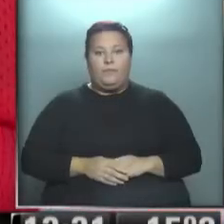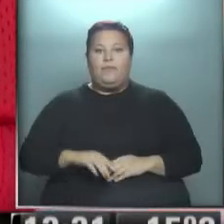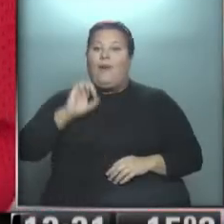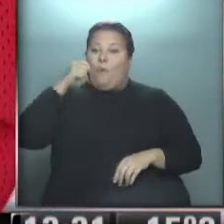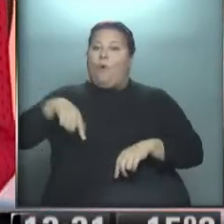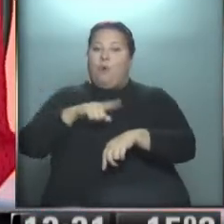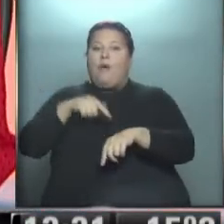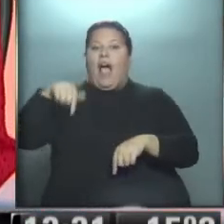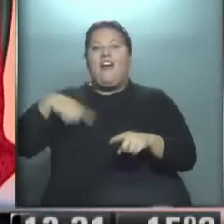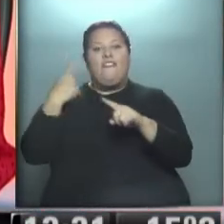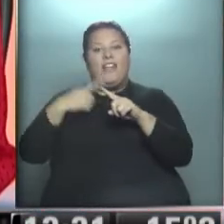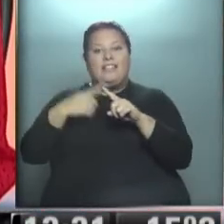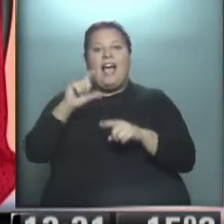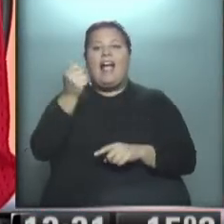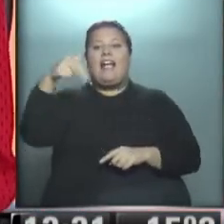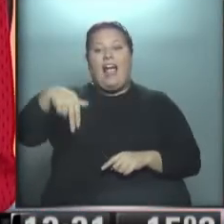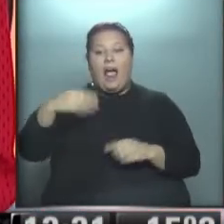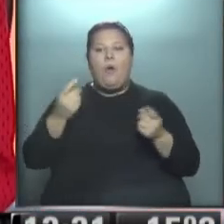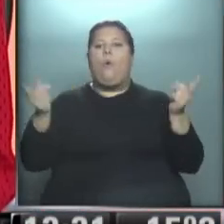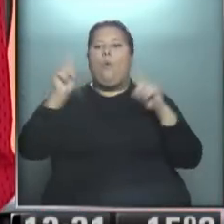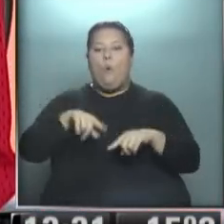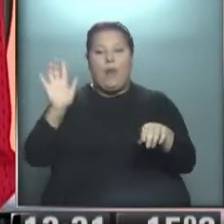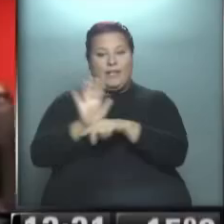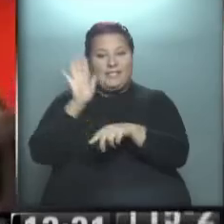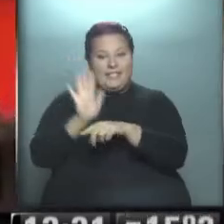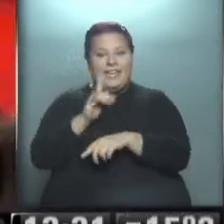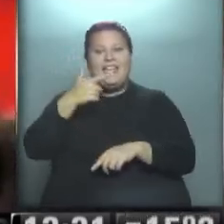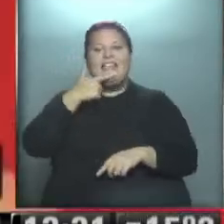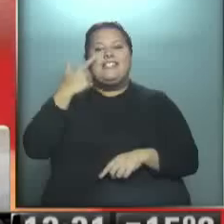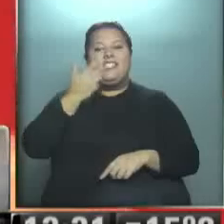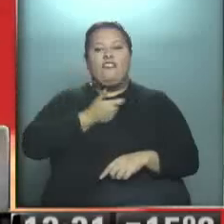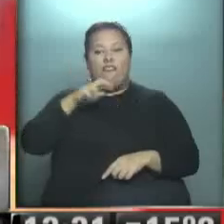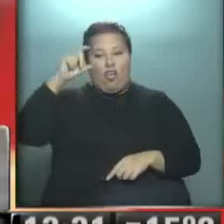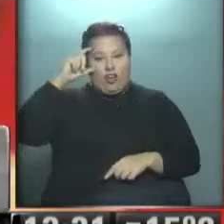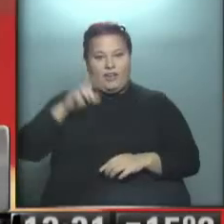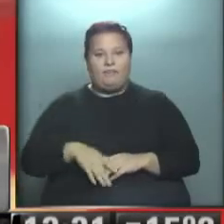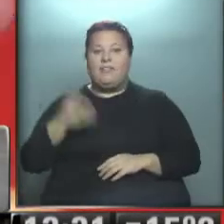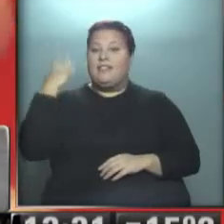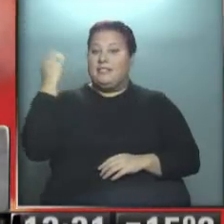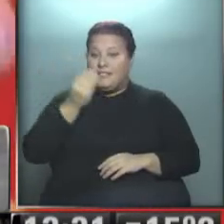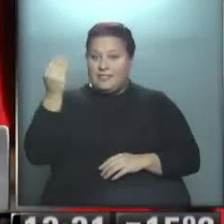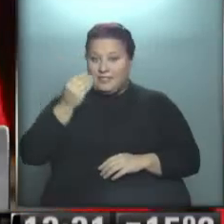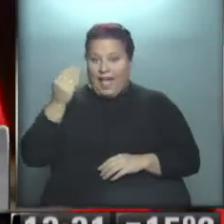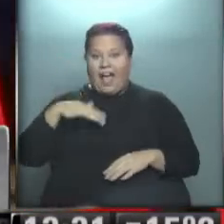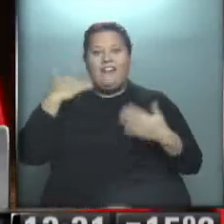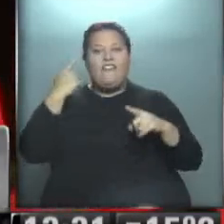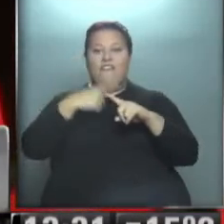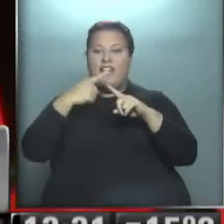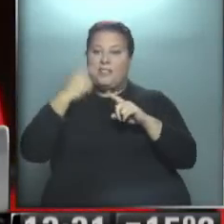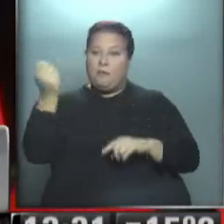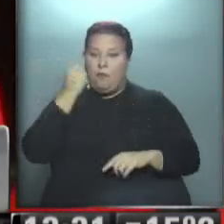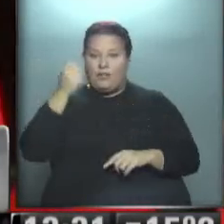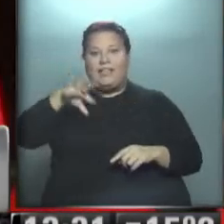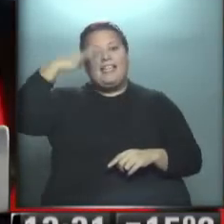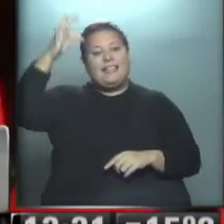Un buen momento en el Festival de Cannes para el regreso al cine de Damián Cifrón. El sábado fue el momento de la gran gala en